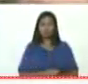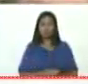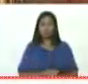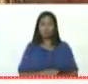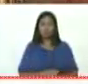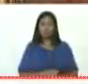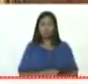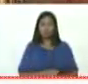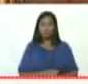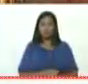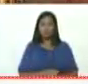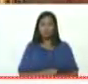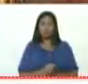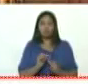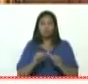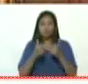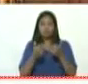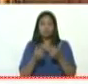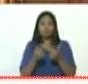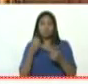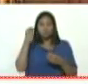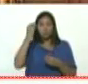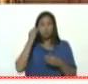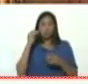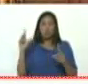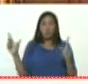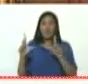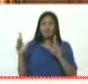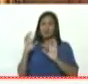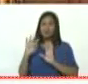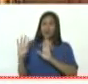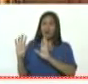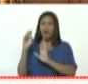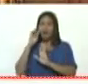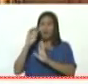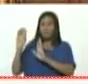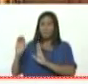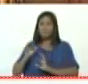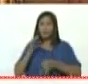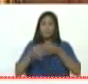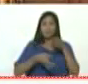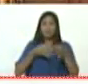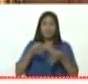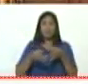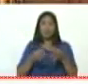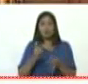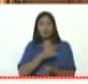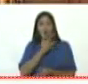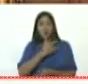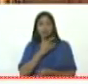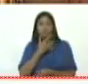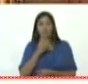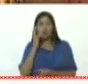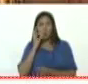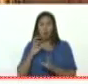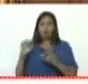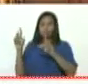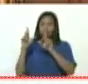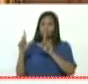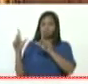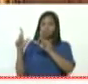Da primicia. El análisis de la cartelera. Bueno, ni Arlen, la Universidad Central de Venezuela, hacía análisis.